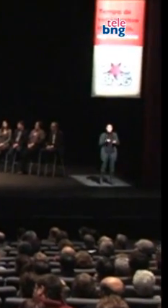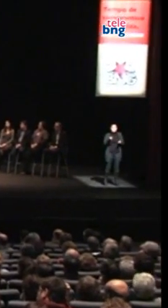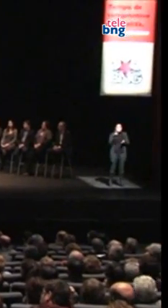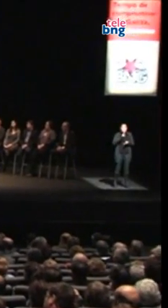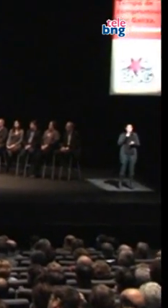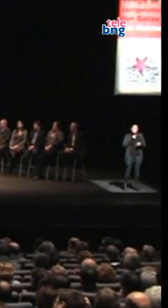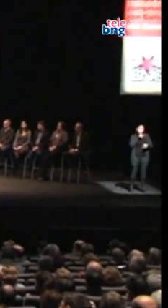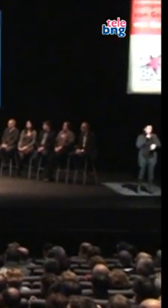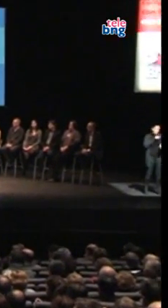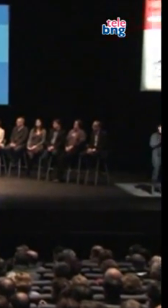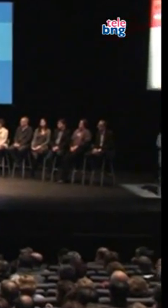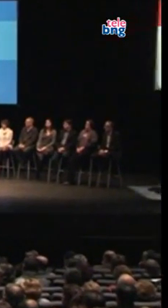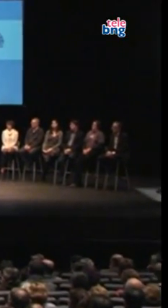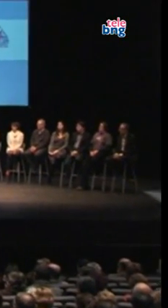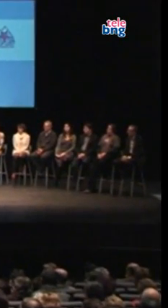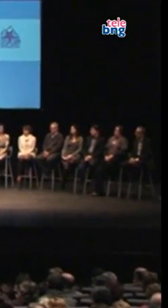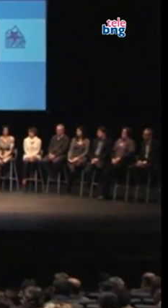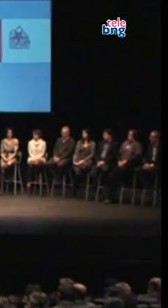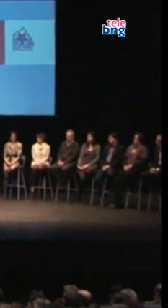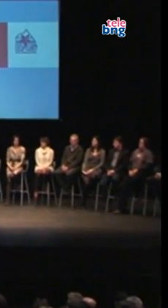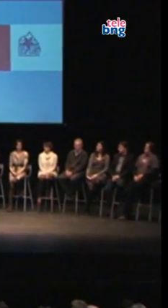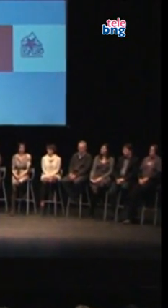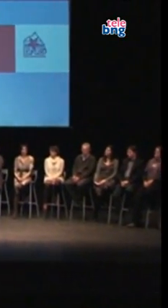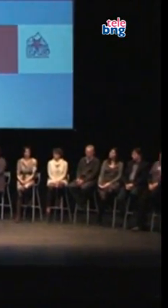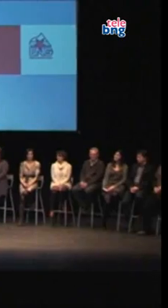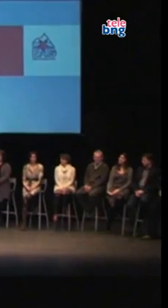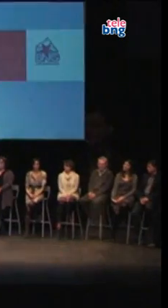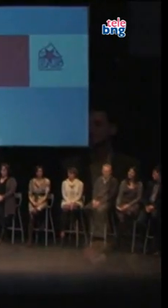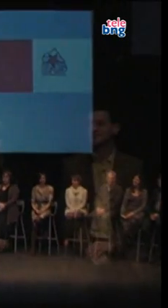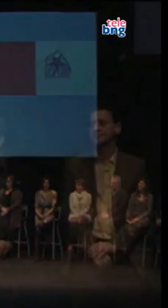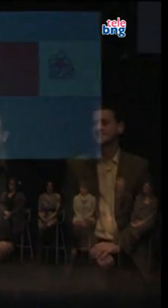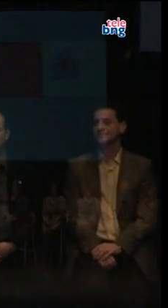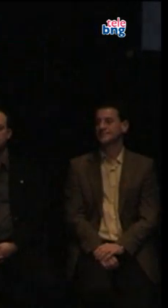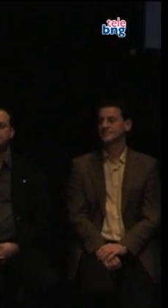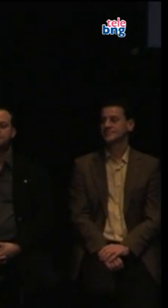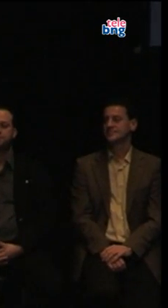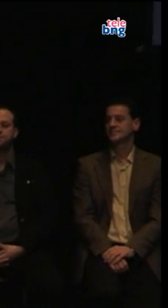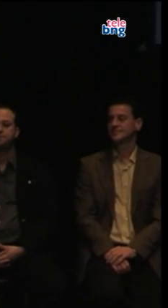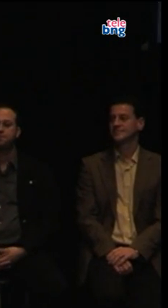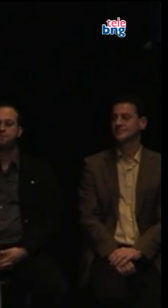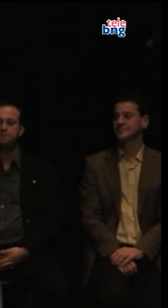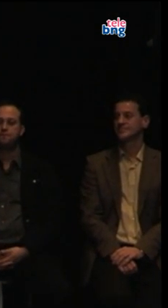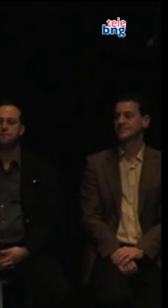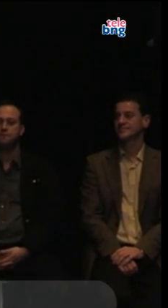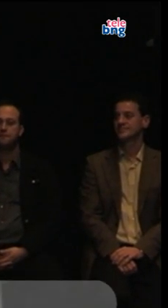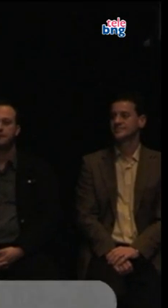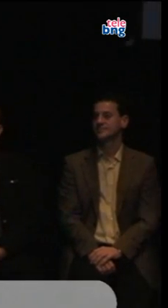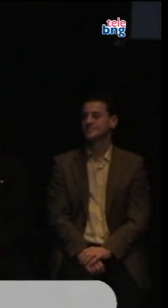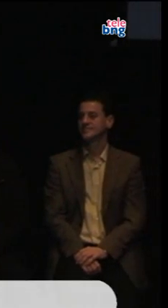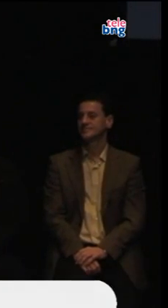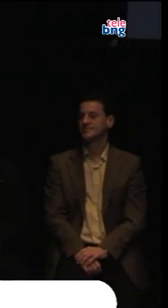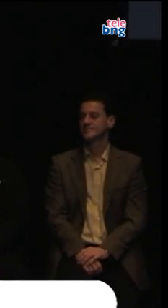posibilidade. Eu tamén teño que decir que no caso galego, en Galiza, a única esperanza,